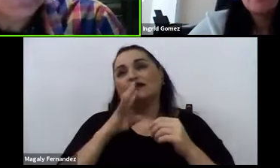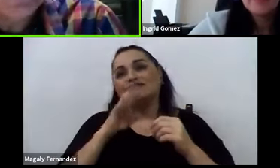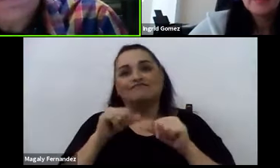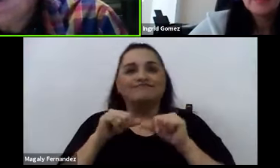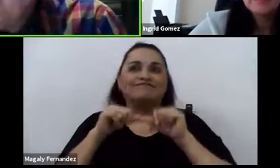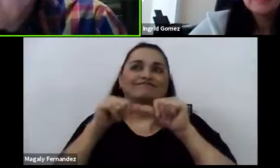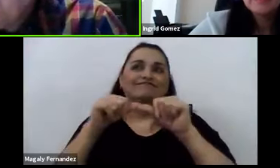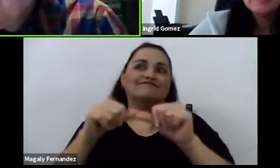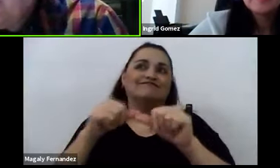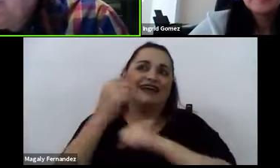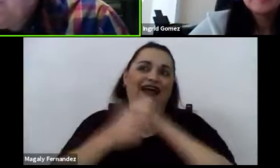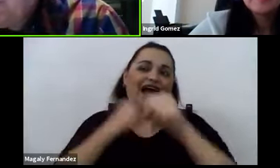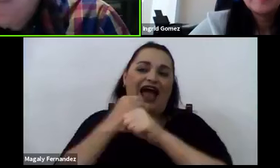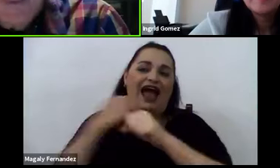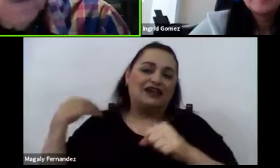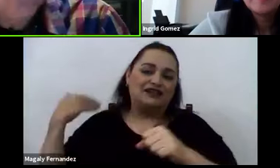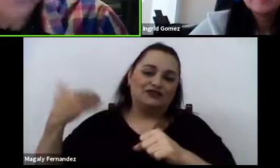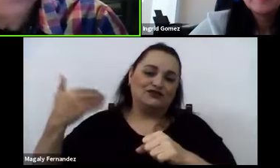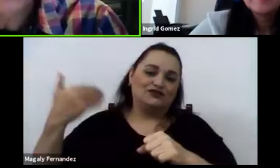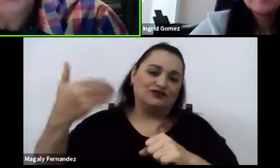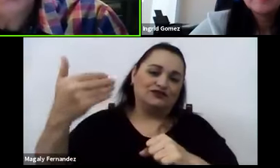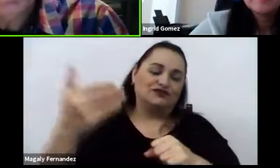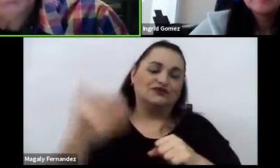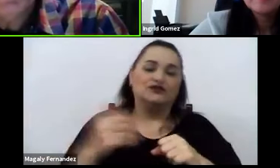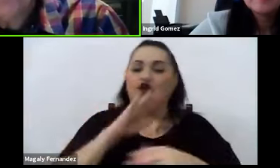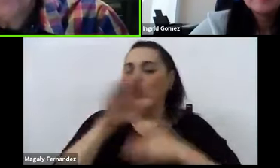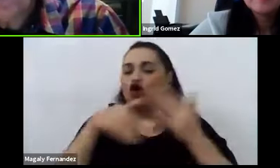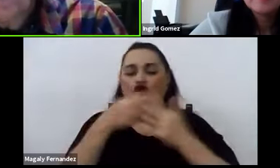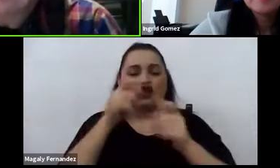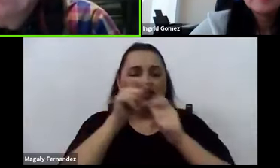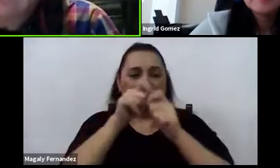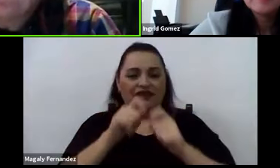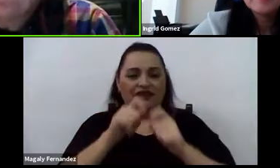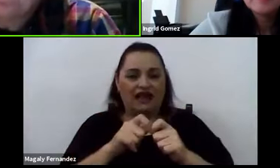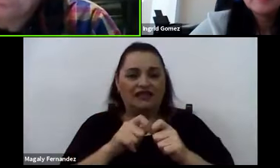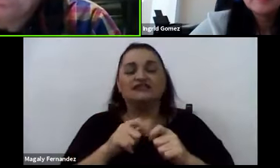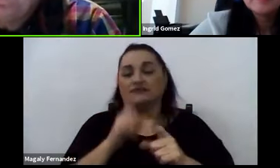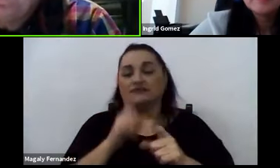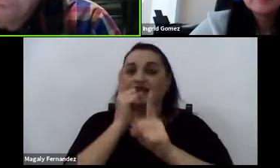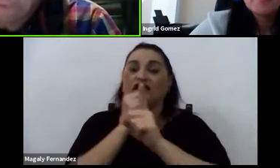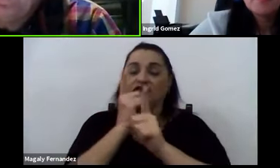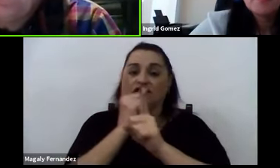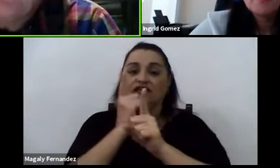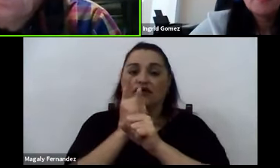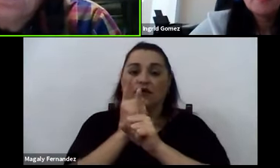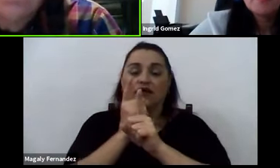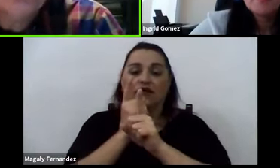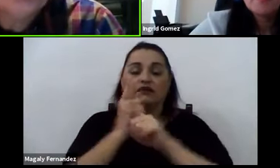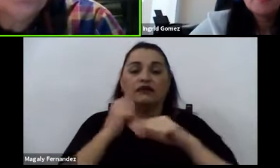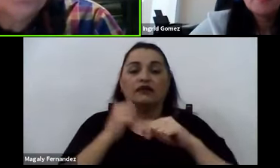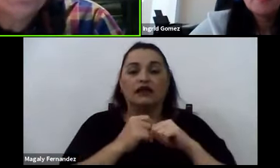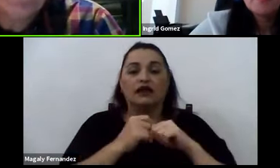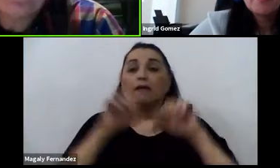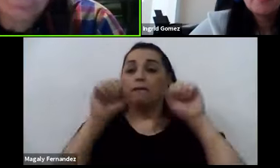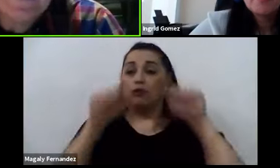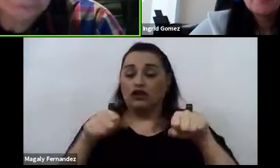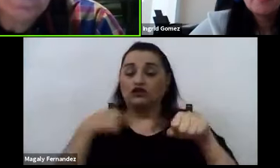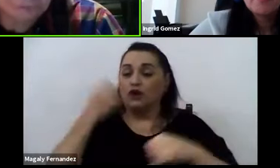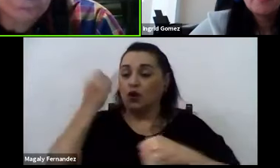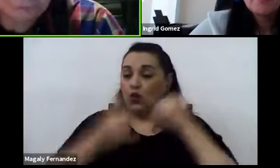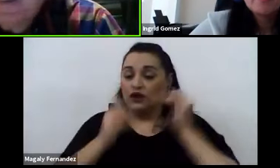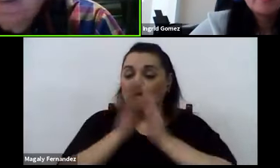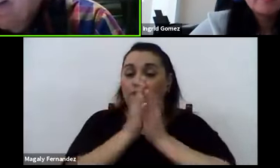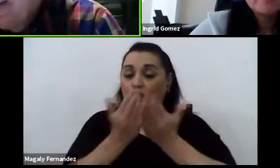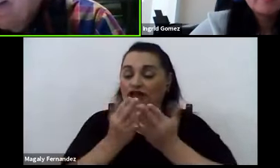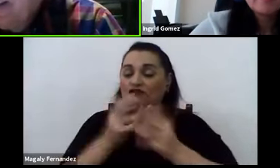tantos años, con todo detalle, porque efectivamente, por eso mi último libro se llama La ética